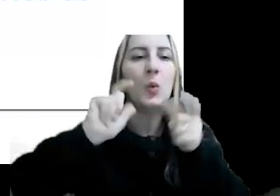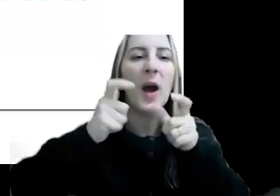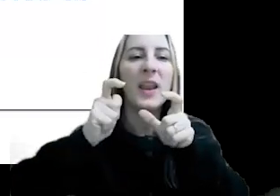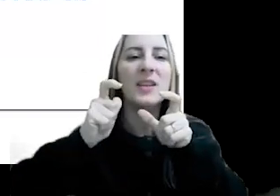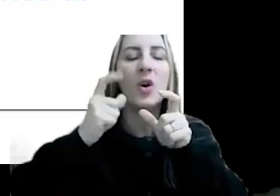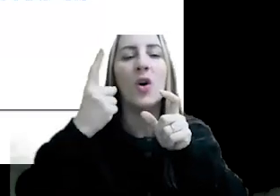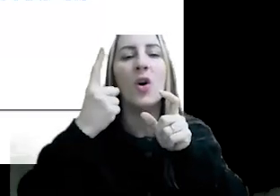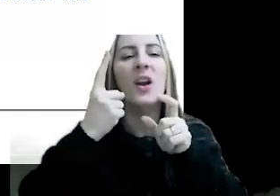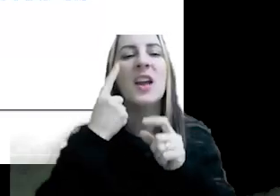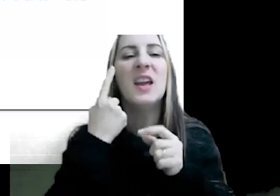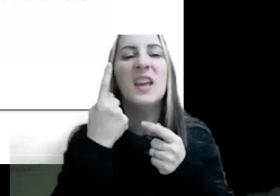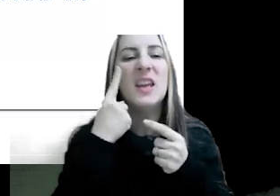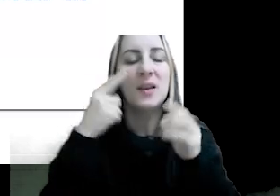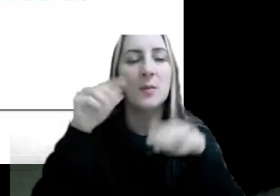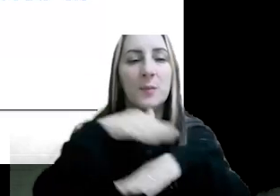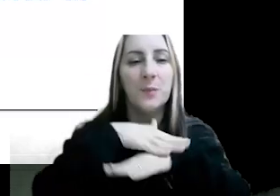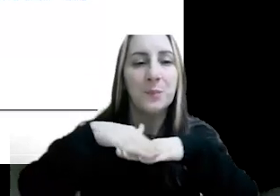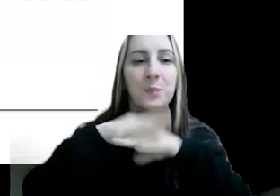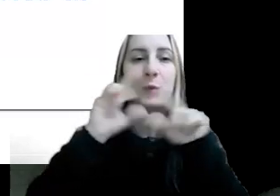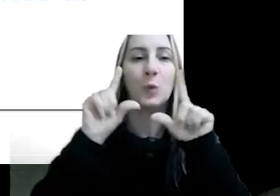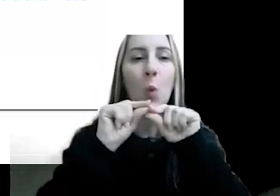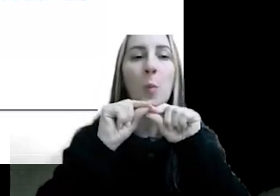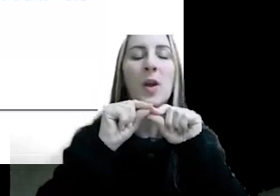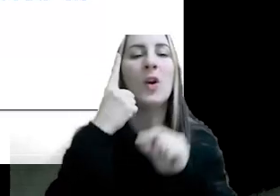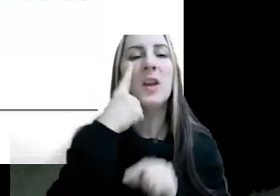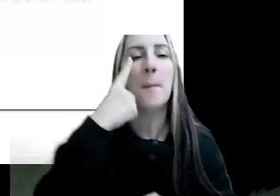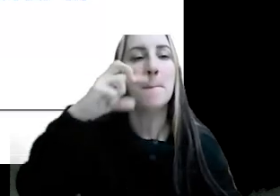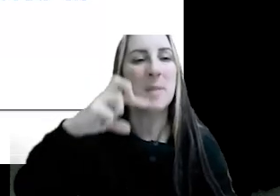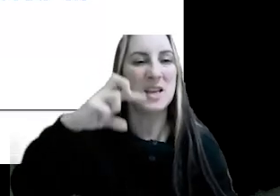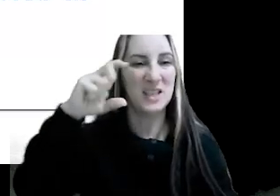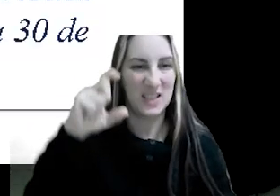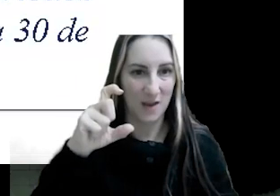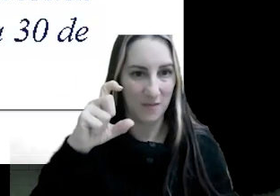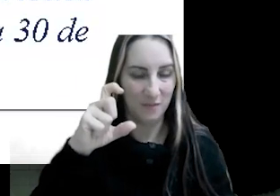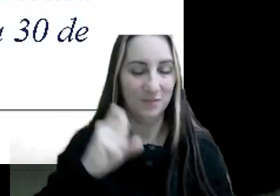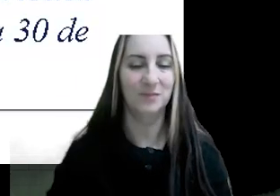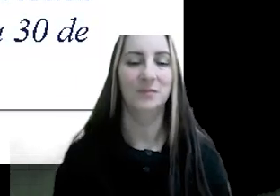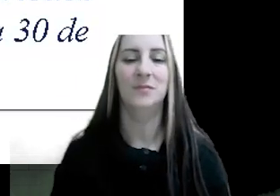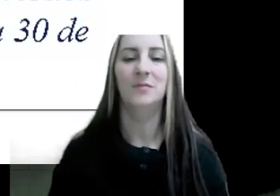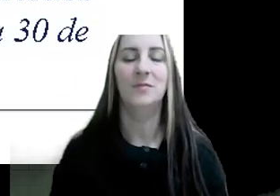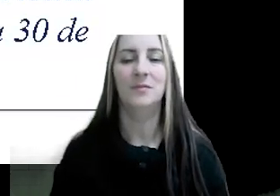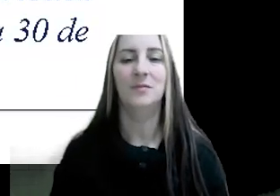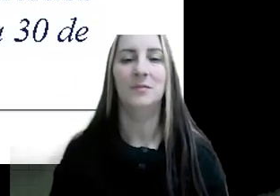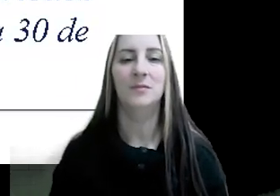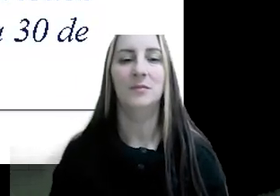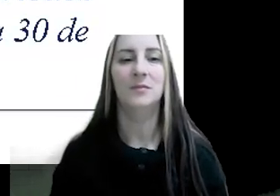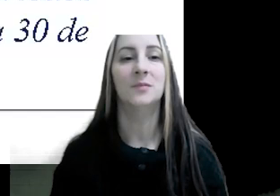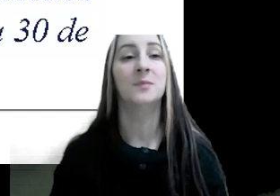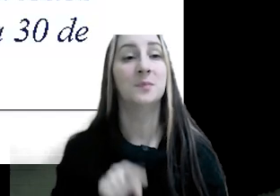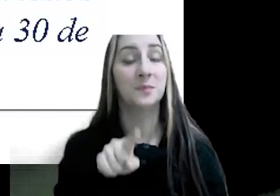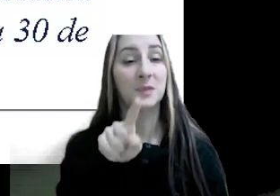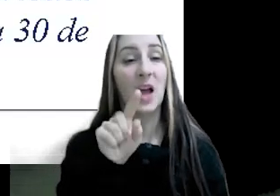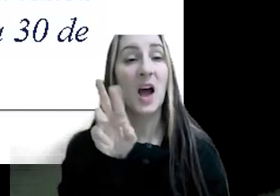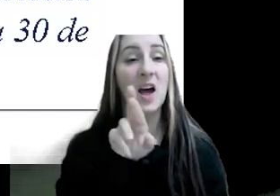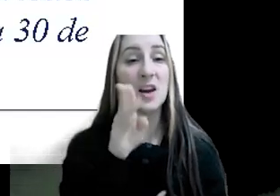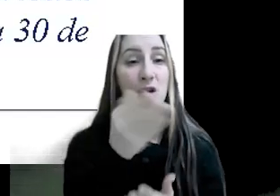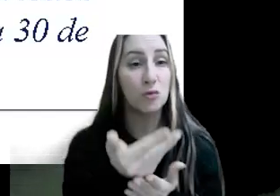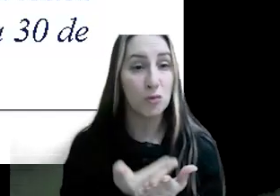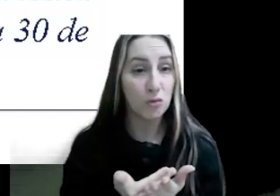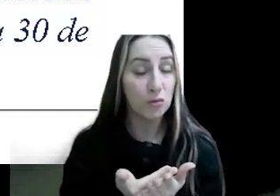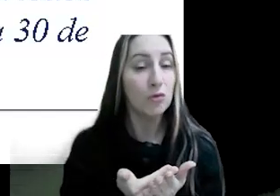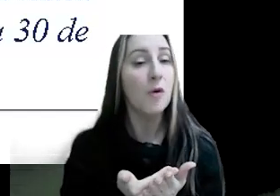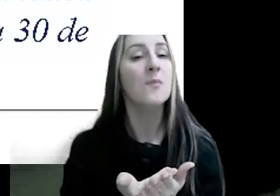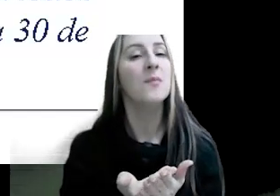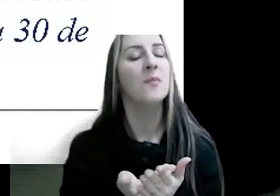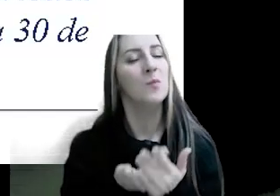precios al consumidor, IPC, conocido con su sigla. Esta resolución habilita como